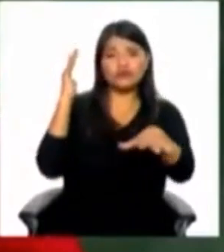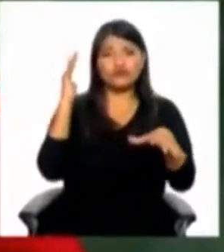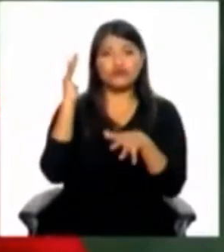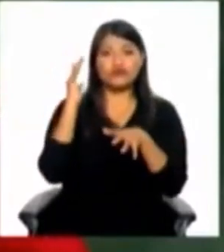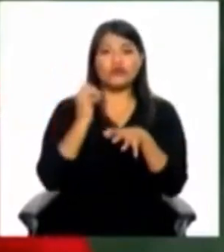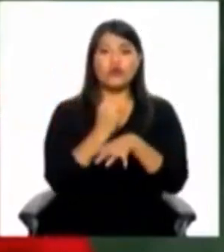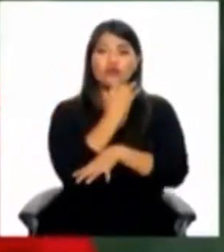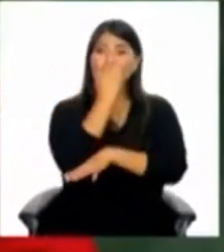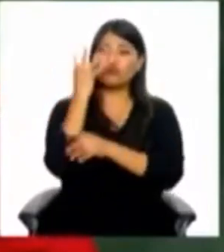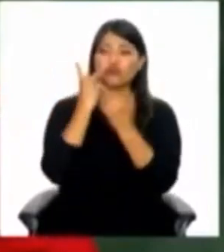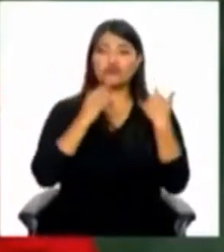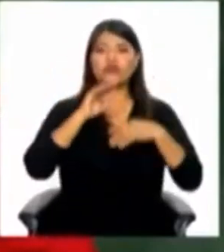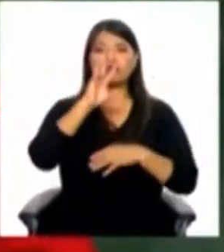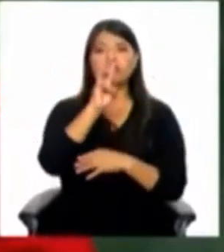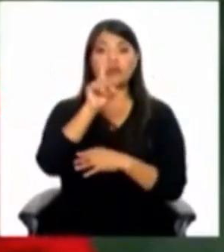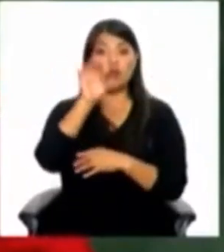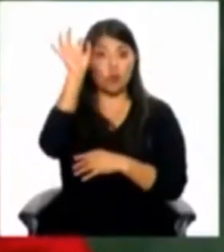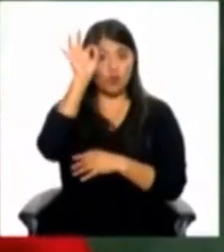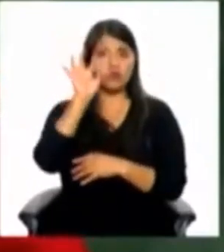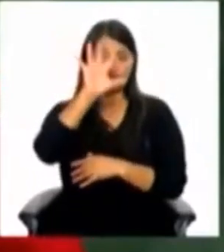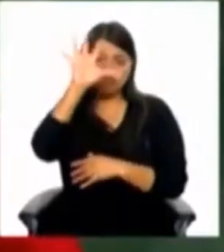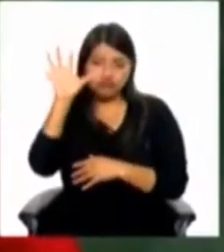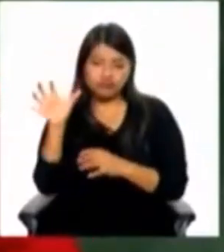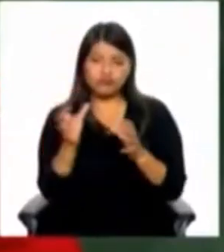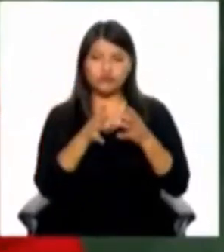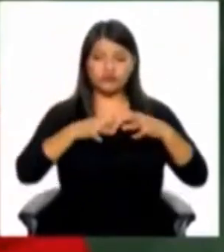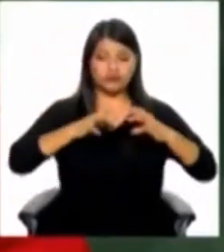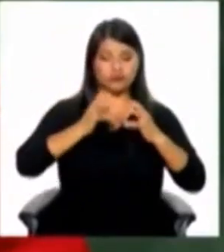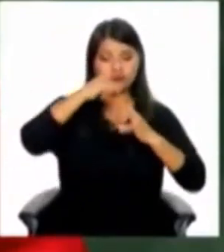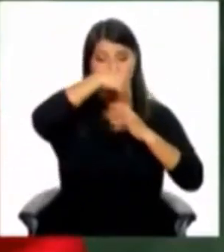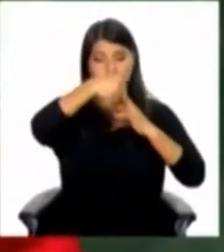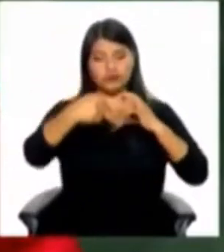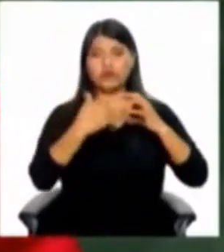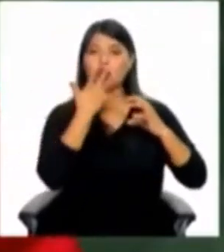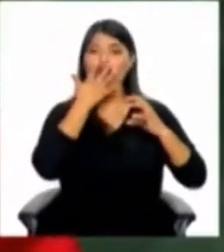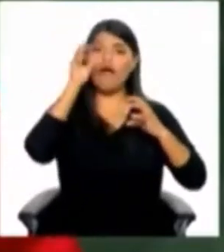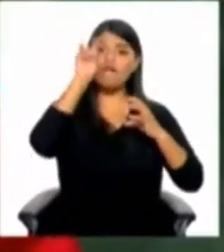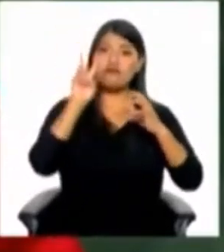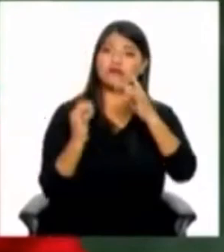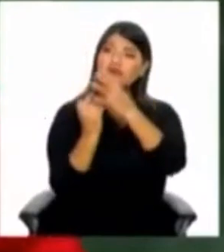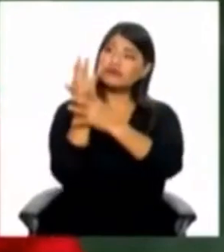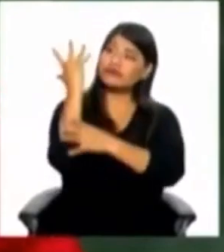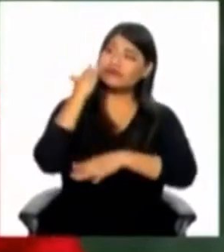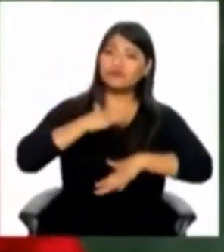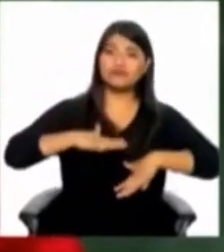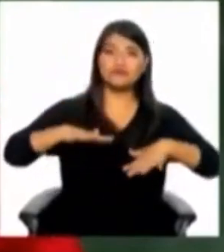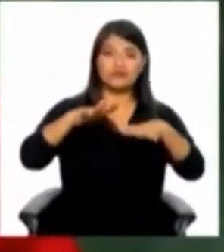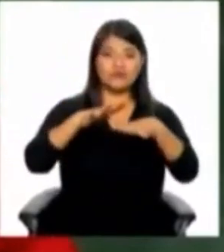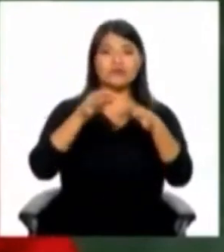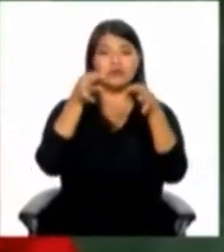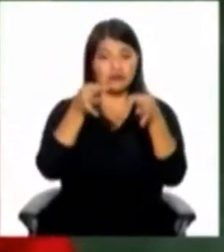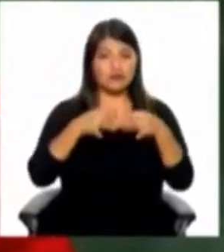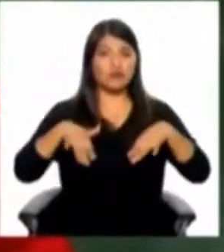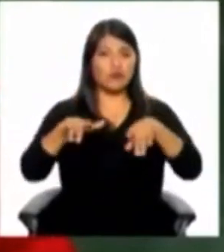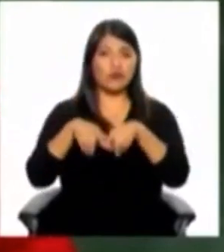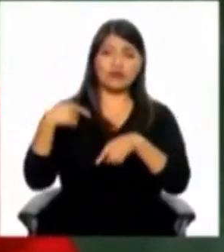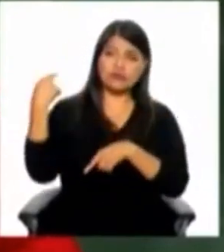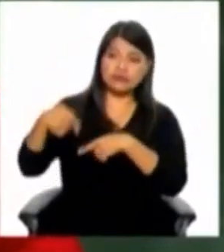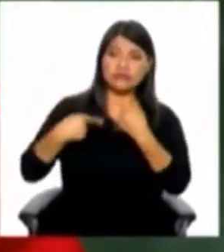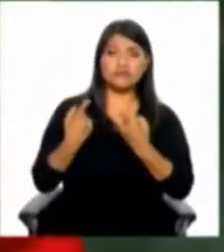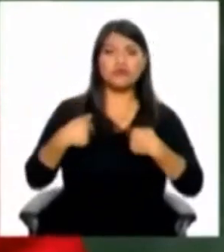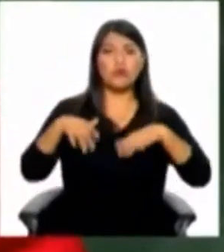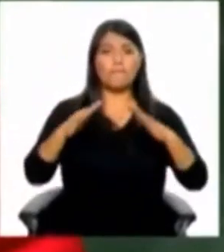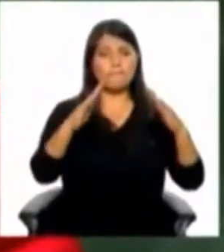del Perú. No es un santuario ocupado únicamente por la naturaleza. Es el hogar de casi